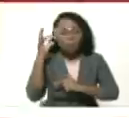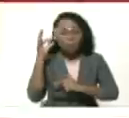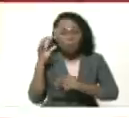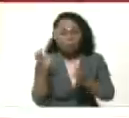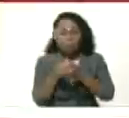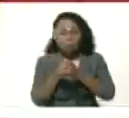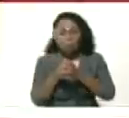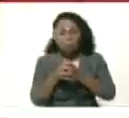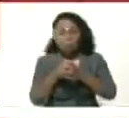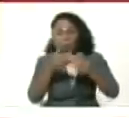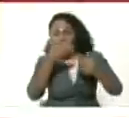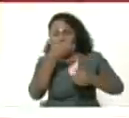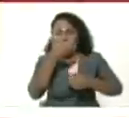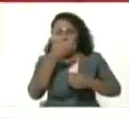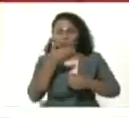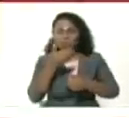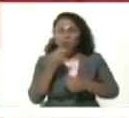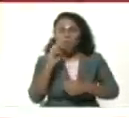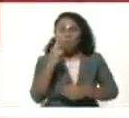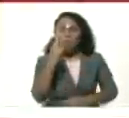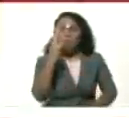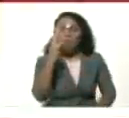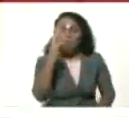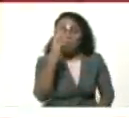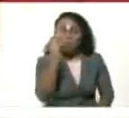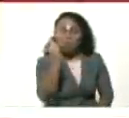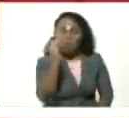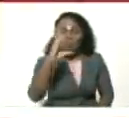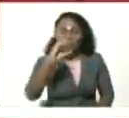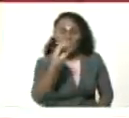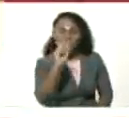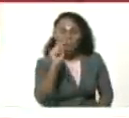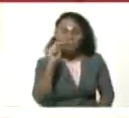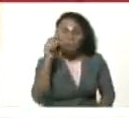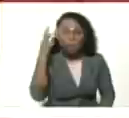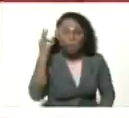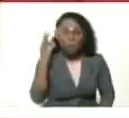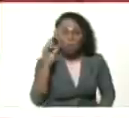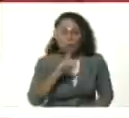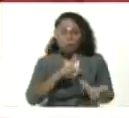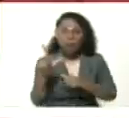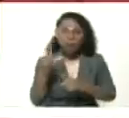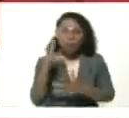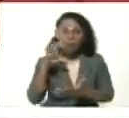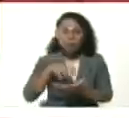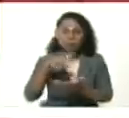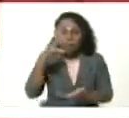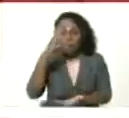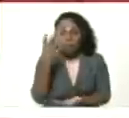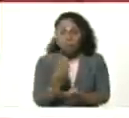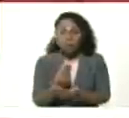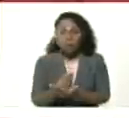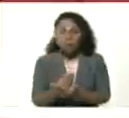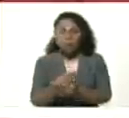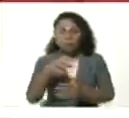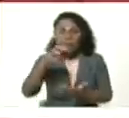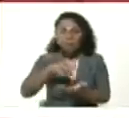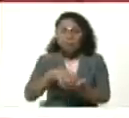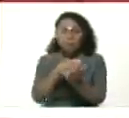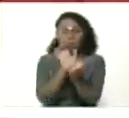Tupamaro. Uracoa, municipio Uracoa, Mari Gascón. Listo el estado Monagas. Estado Nueva